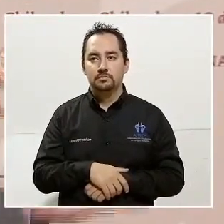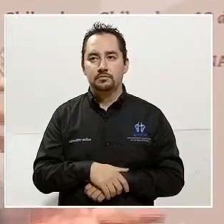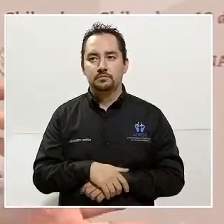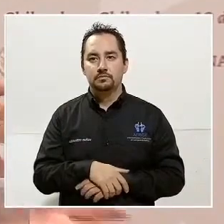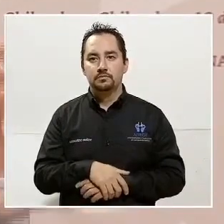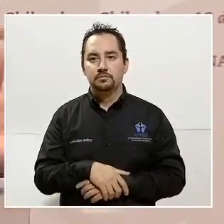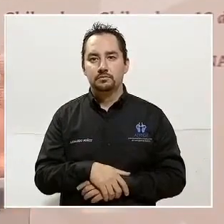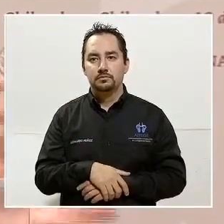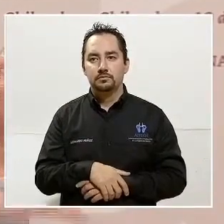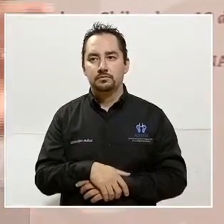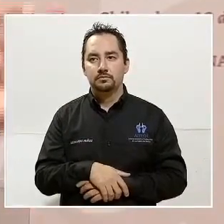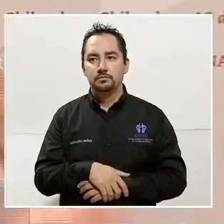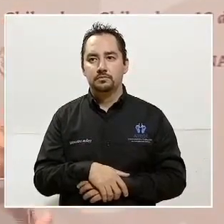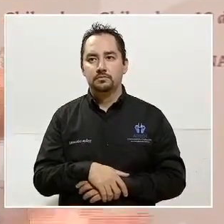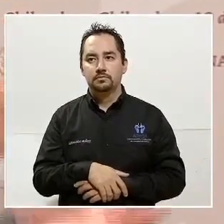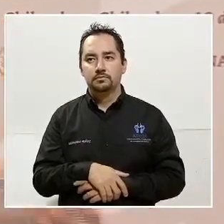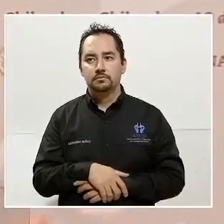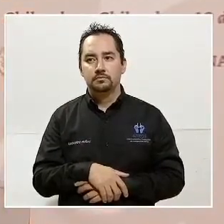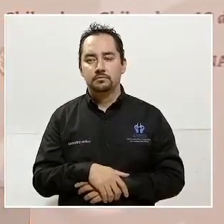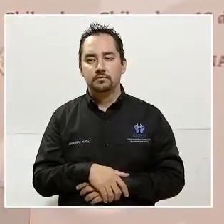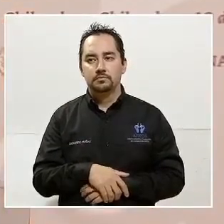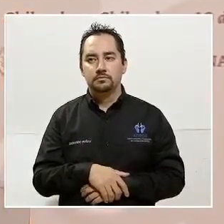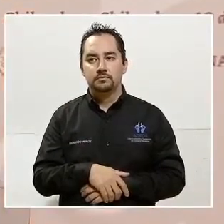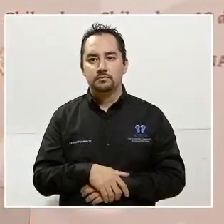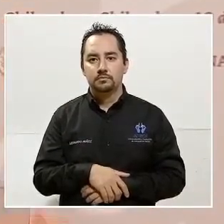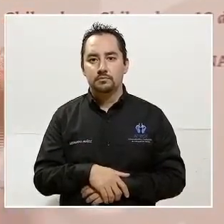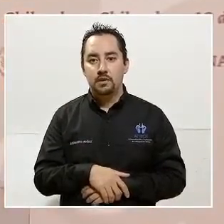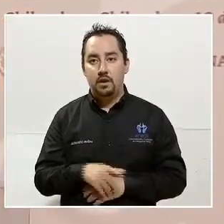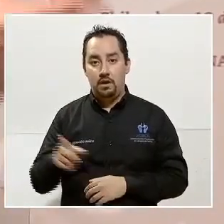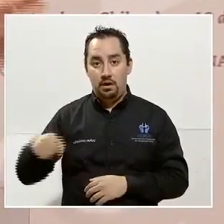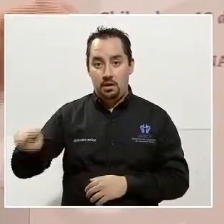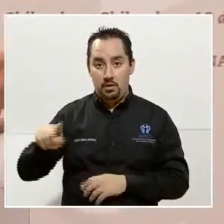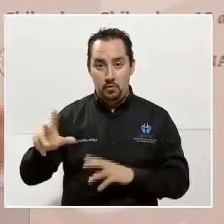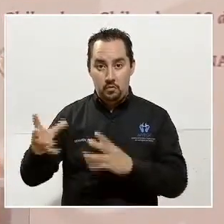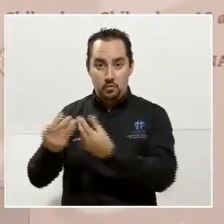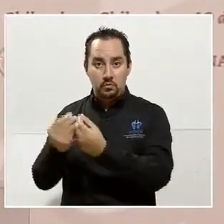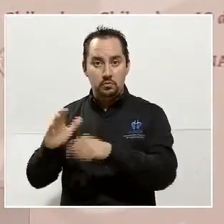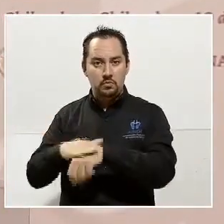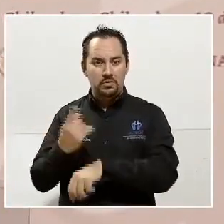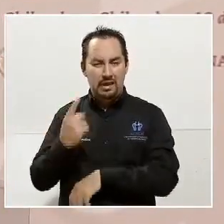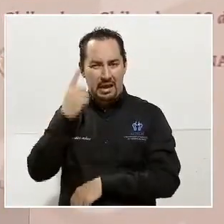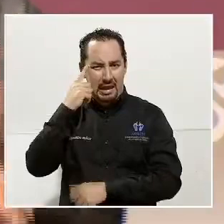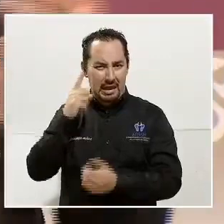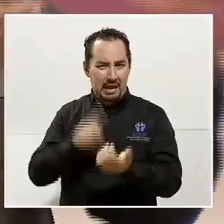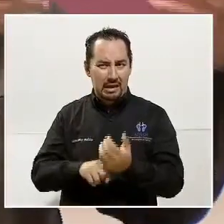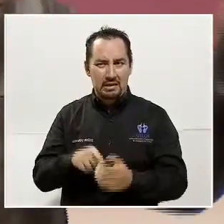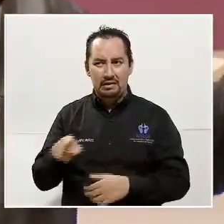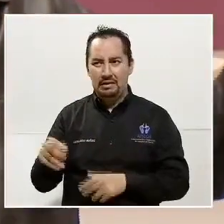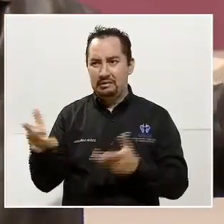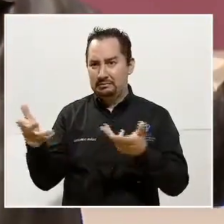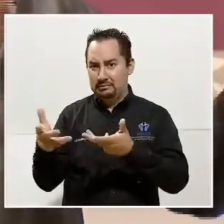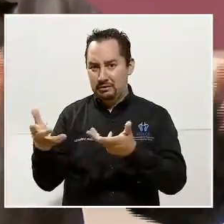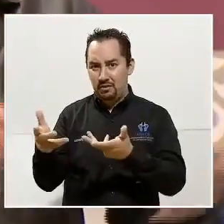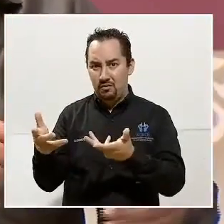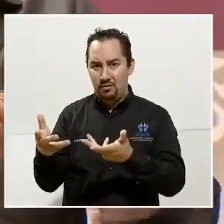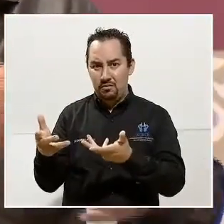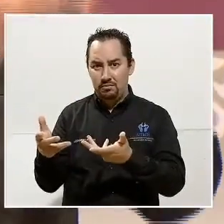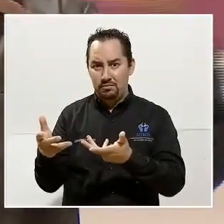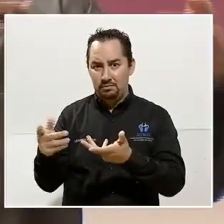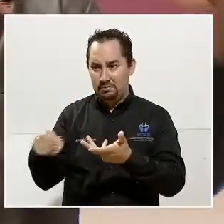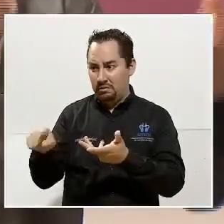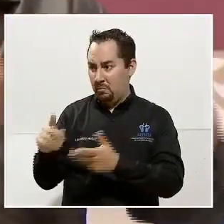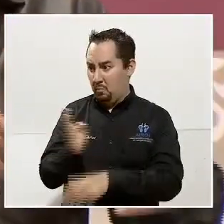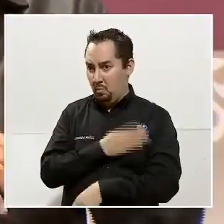Y se reúnen porque creen que hicieron cosas